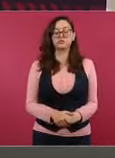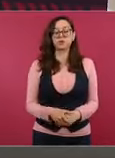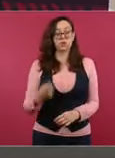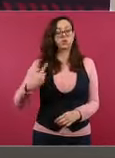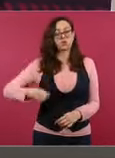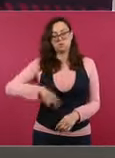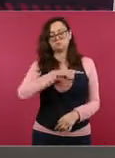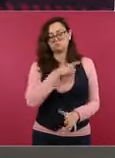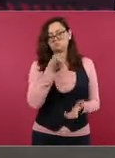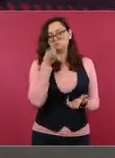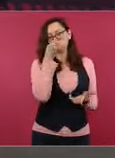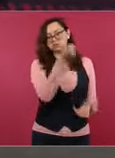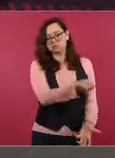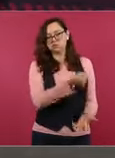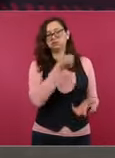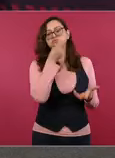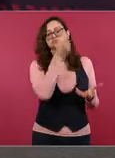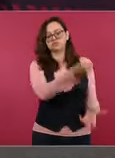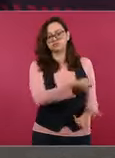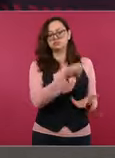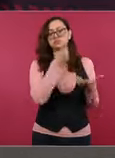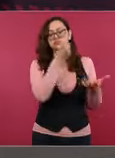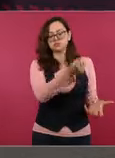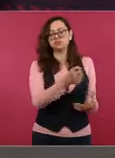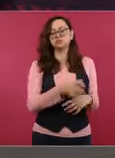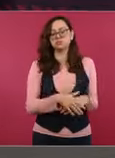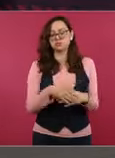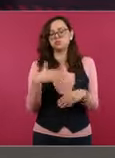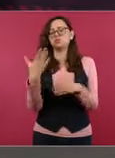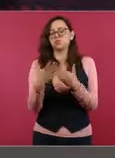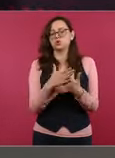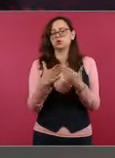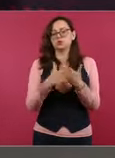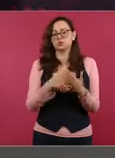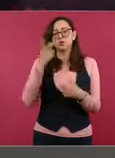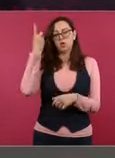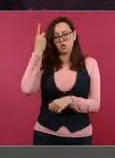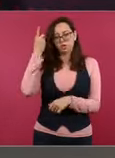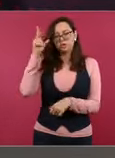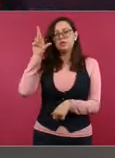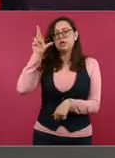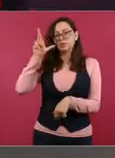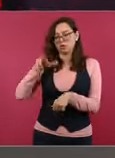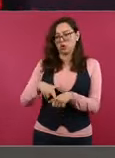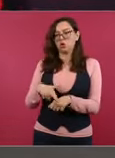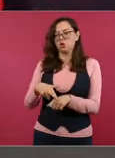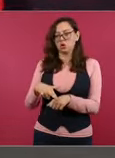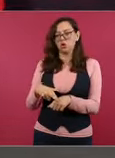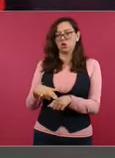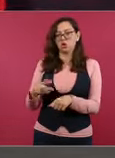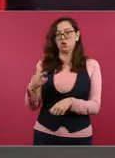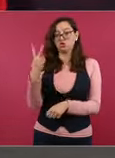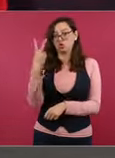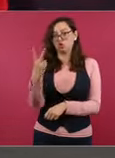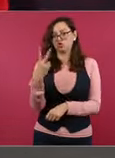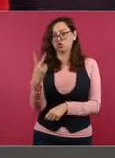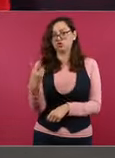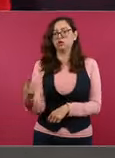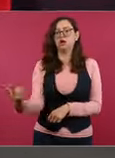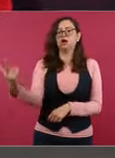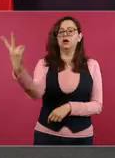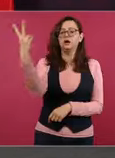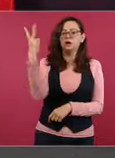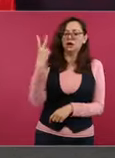del aeropuerto, que uno nos informe, el que ya concluyó, sobre